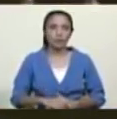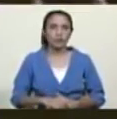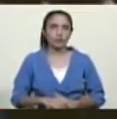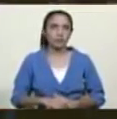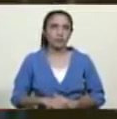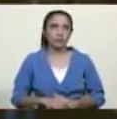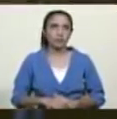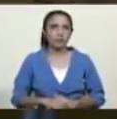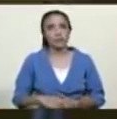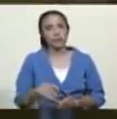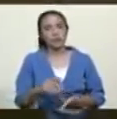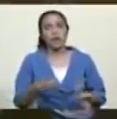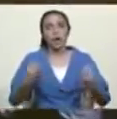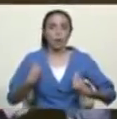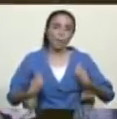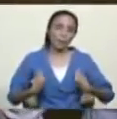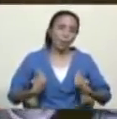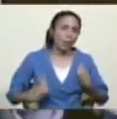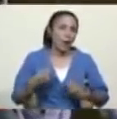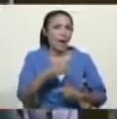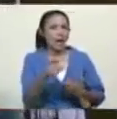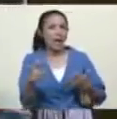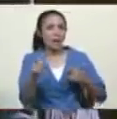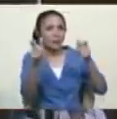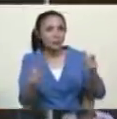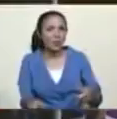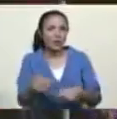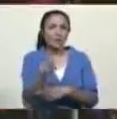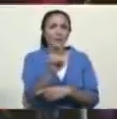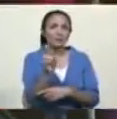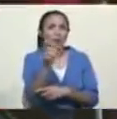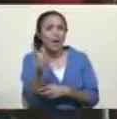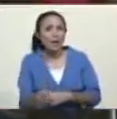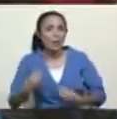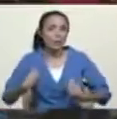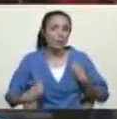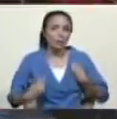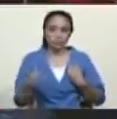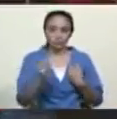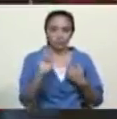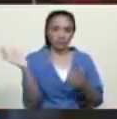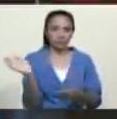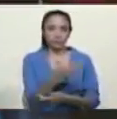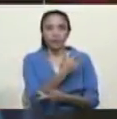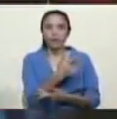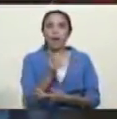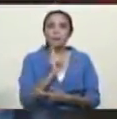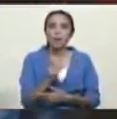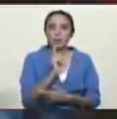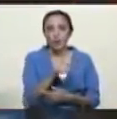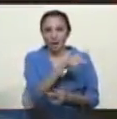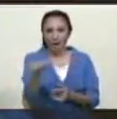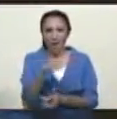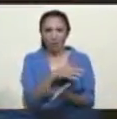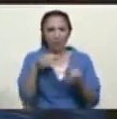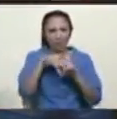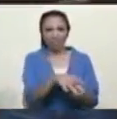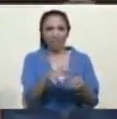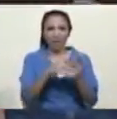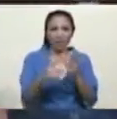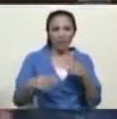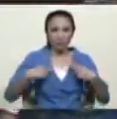¿Nos preocupan los derechos humanos en Venezuela? No. ¿No les importan los derechos humanos a quienes violan los derechos humanos todos los